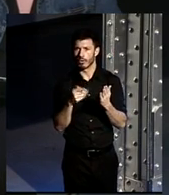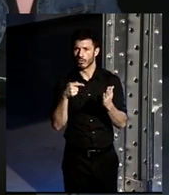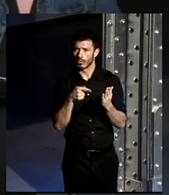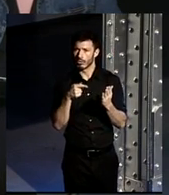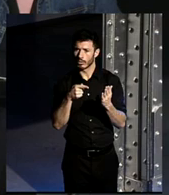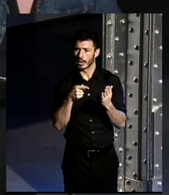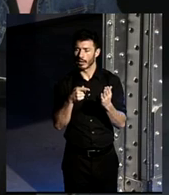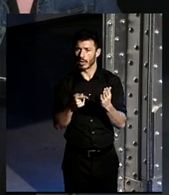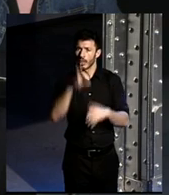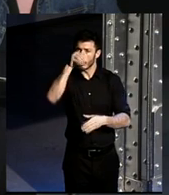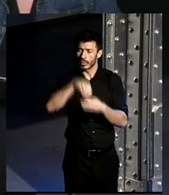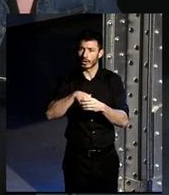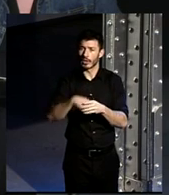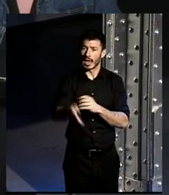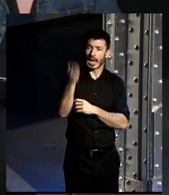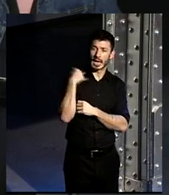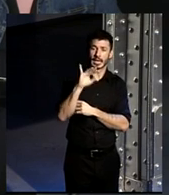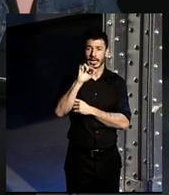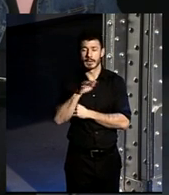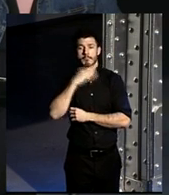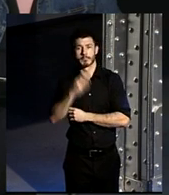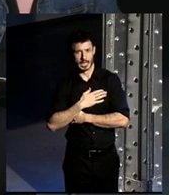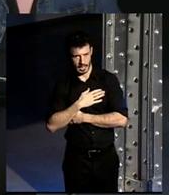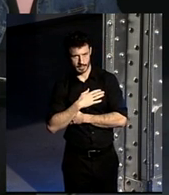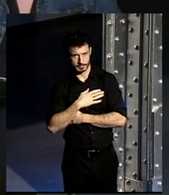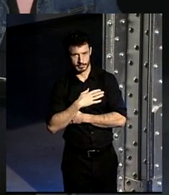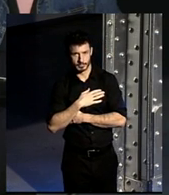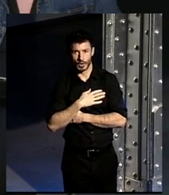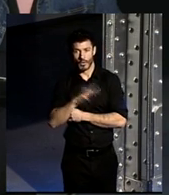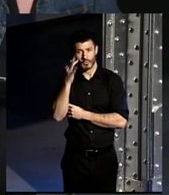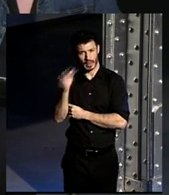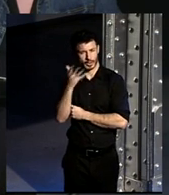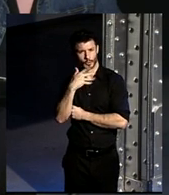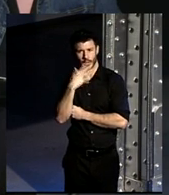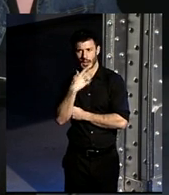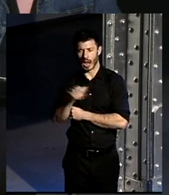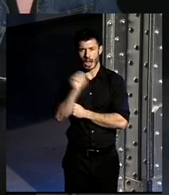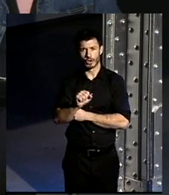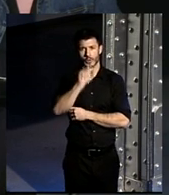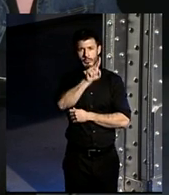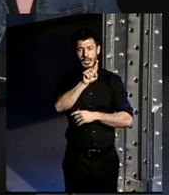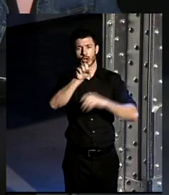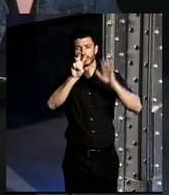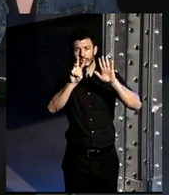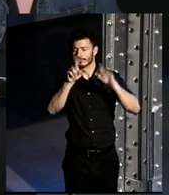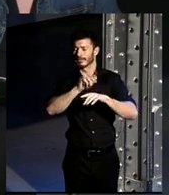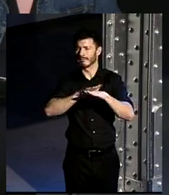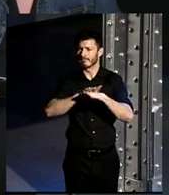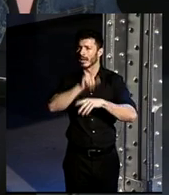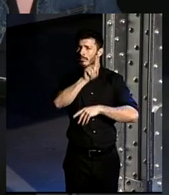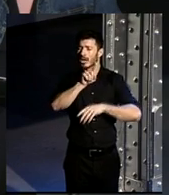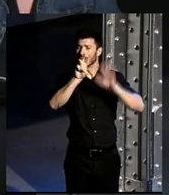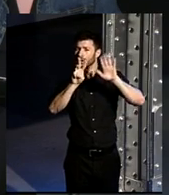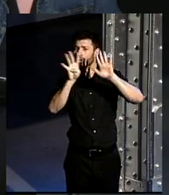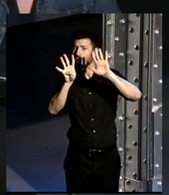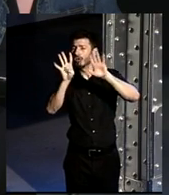Mañana, pero los franceses ya lo conocían desde 1889, porque se publicó en 90, en los Estados